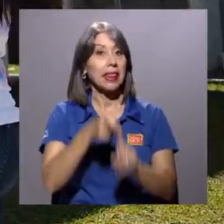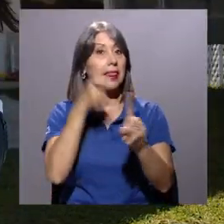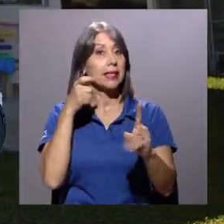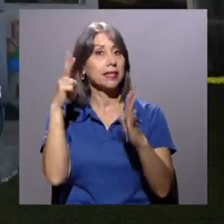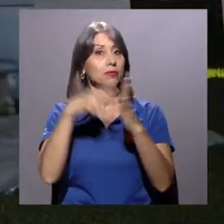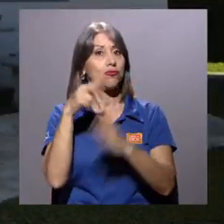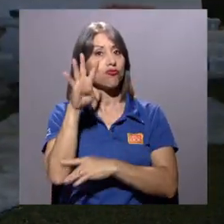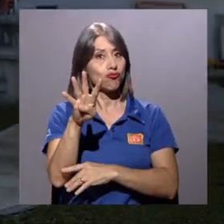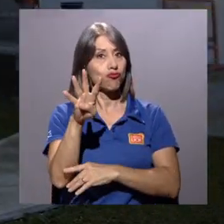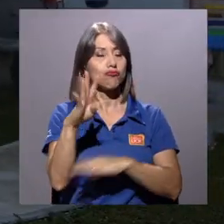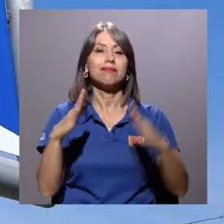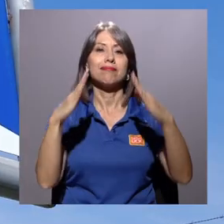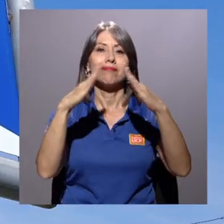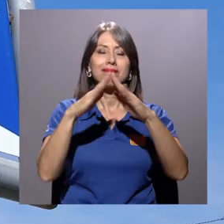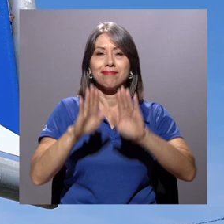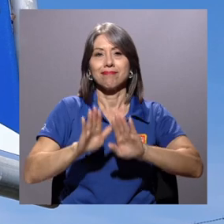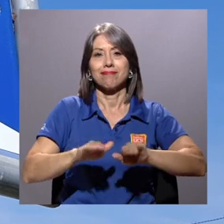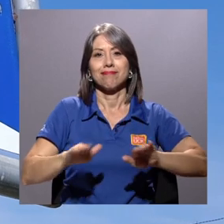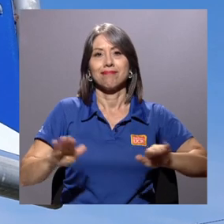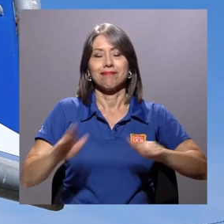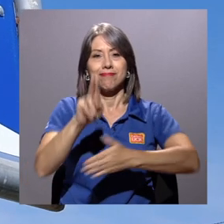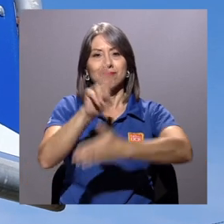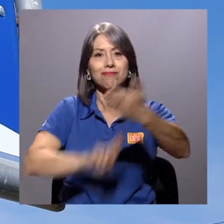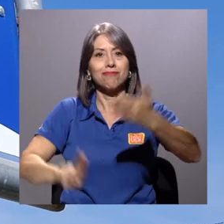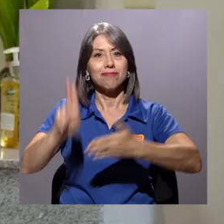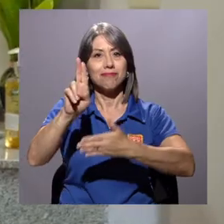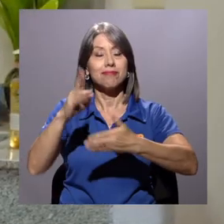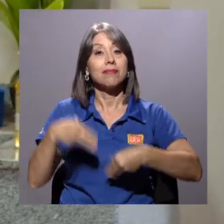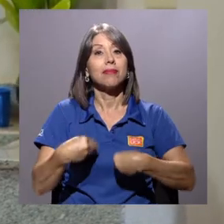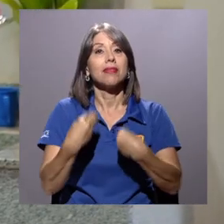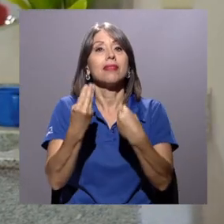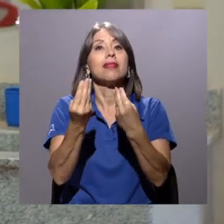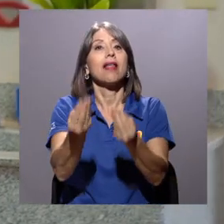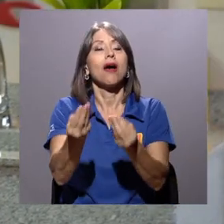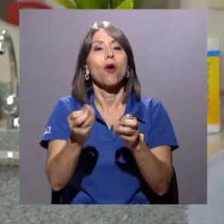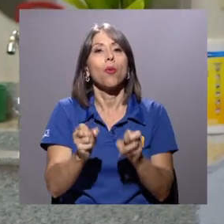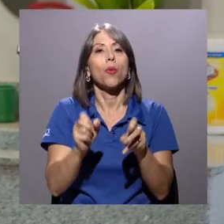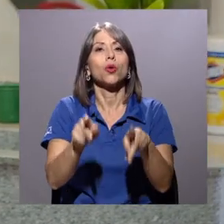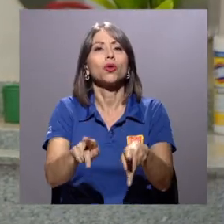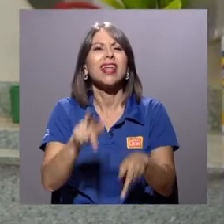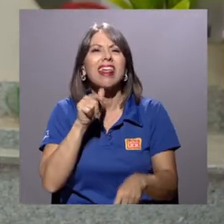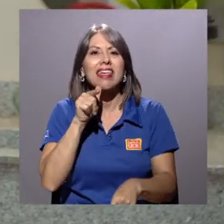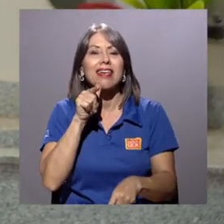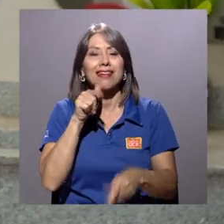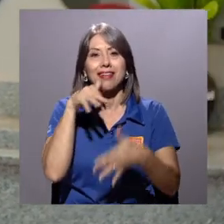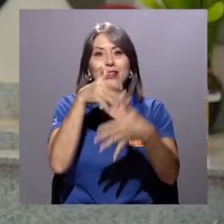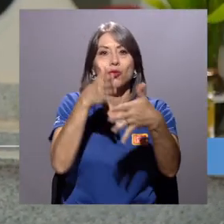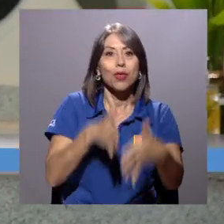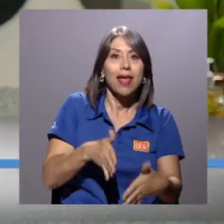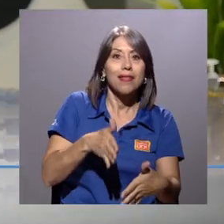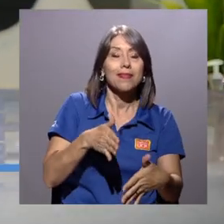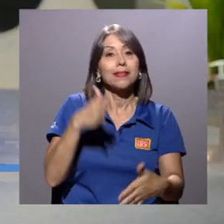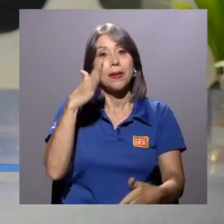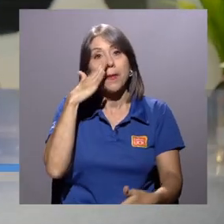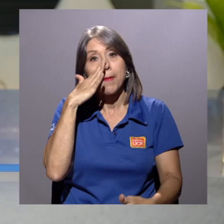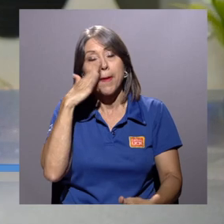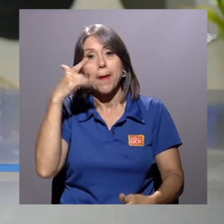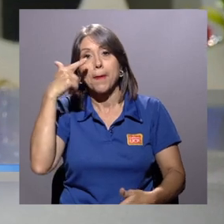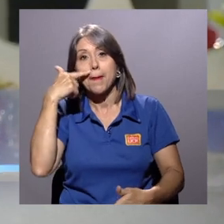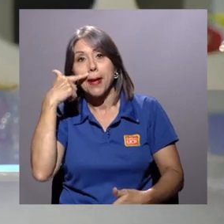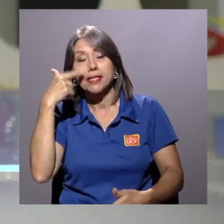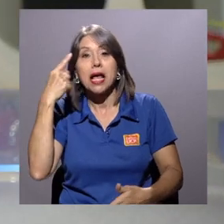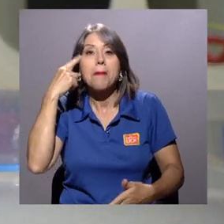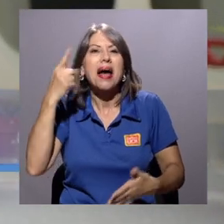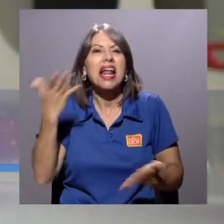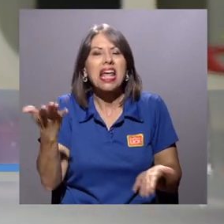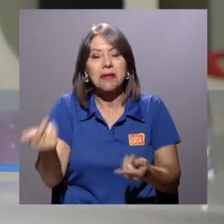Desde el 2004, la Casa Infantil Universitaria le da la posibilidad a estudiantes que son madres y padres de familia de